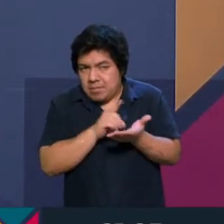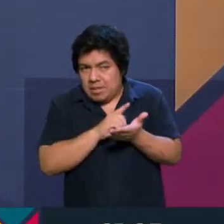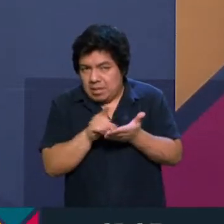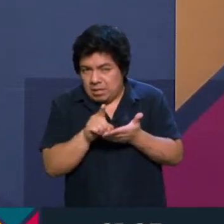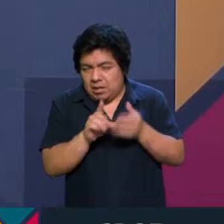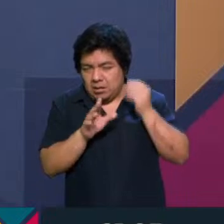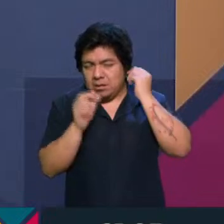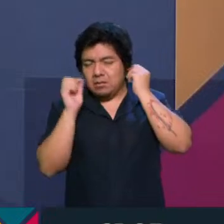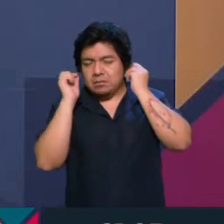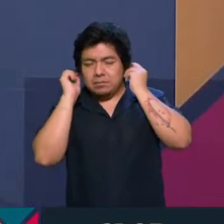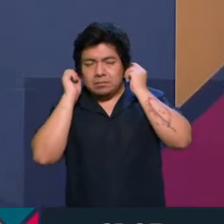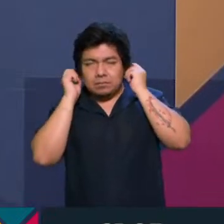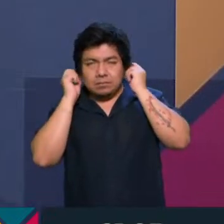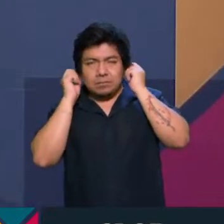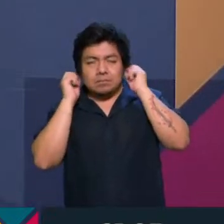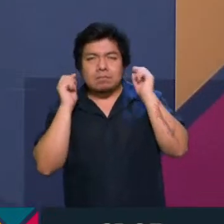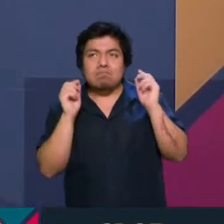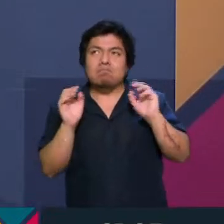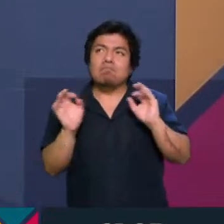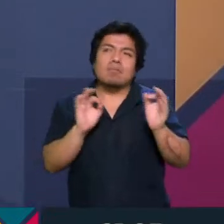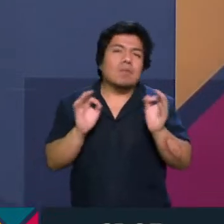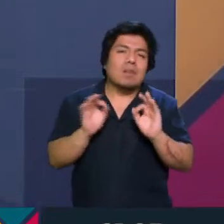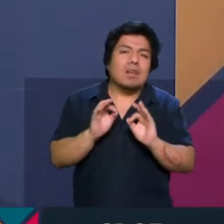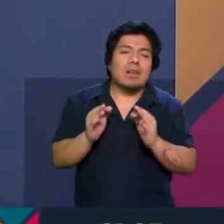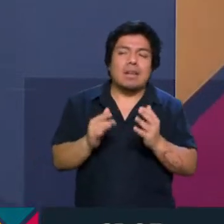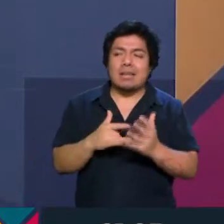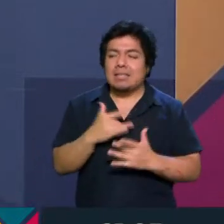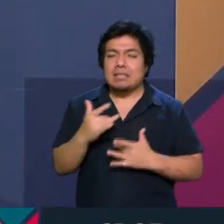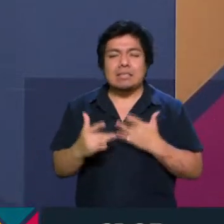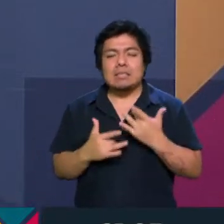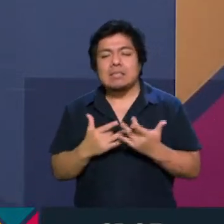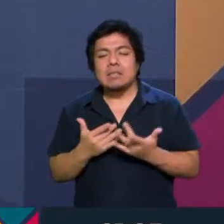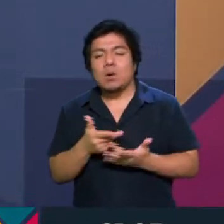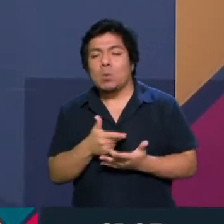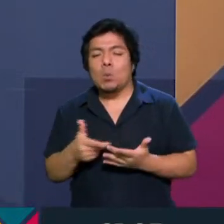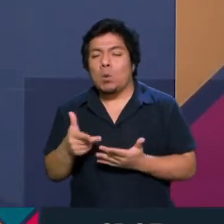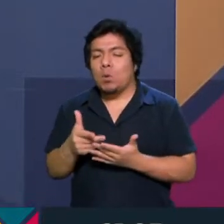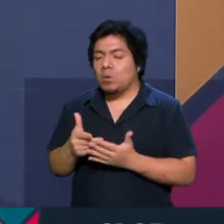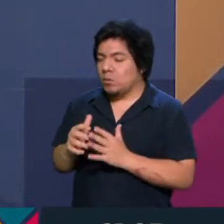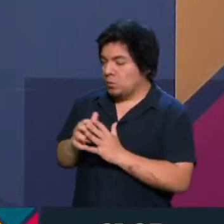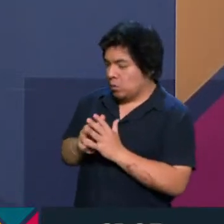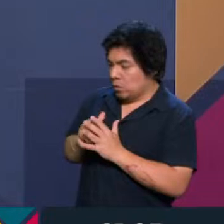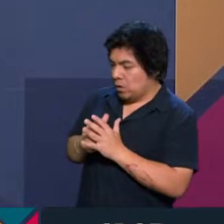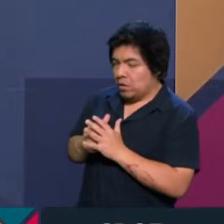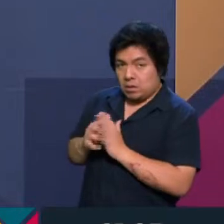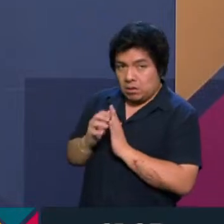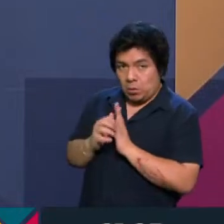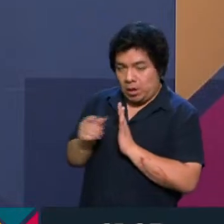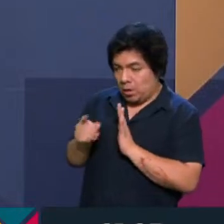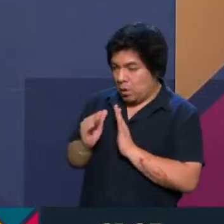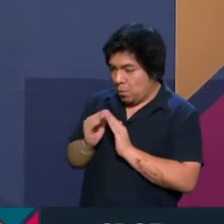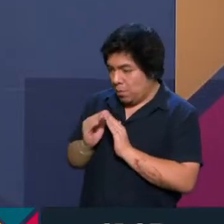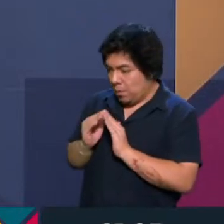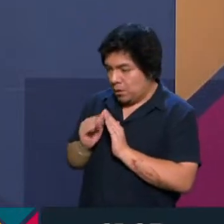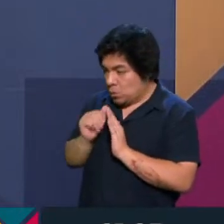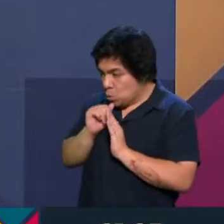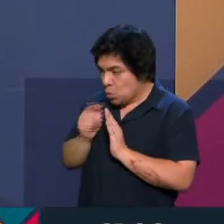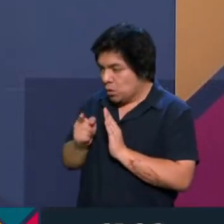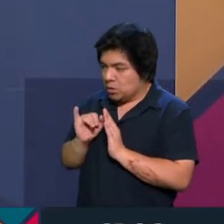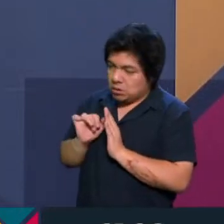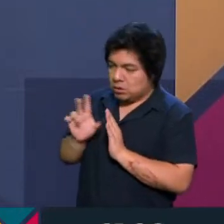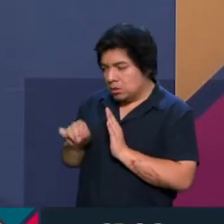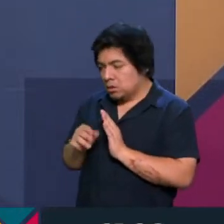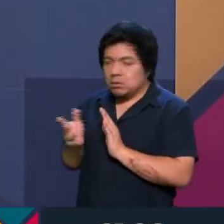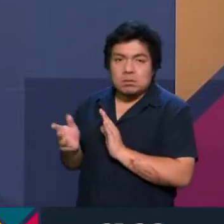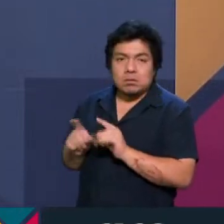derecho de poder adquirir o tengan la capacidad ya de poder adquirir un crédito para una vivienda, entonces hay que